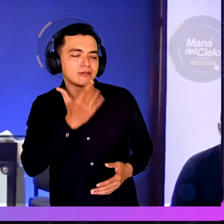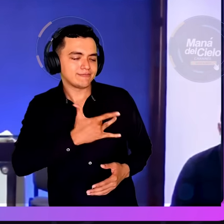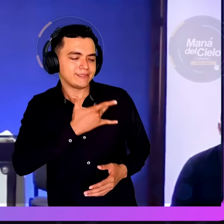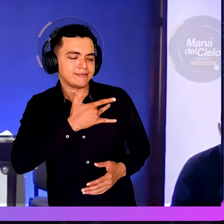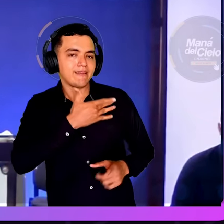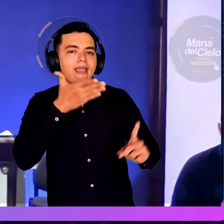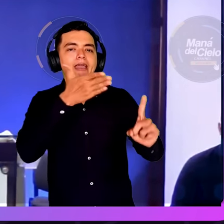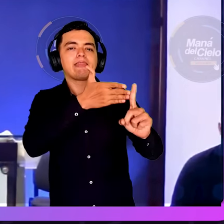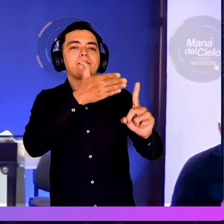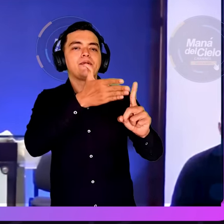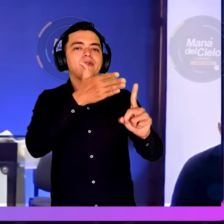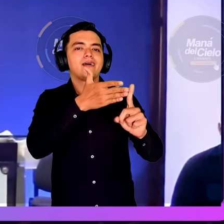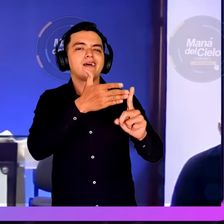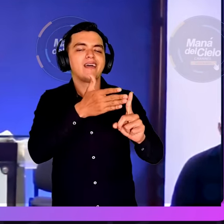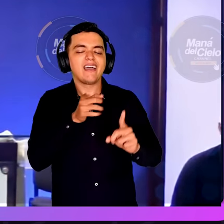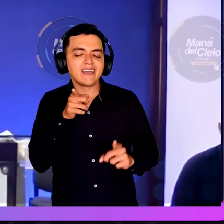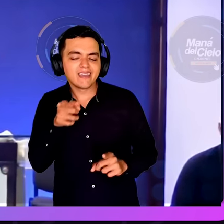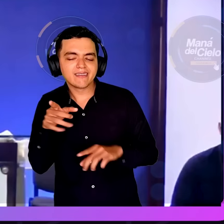dejar?